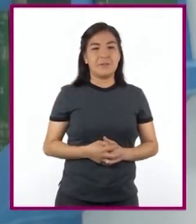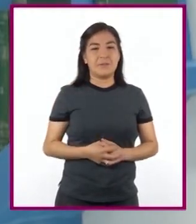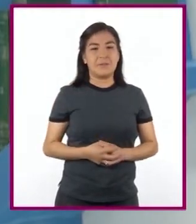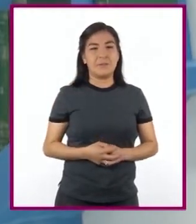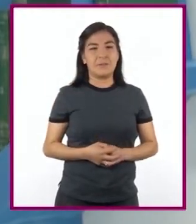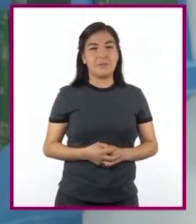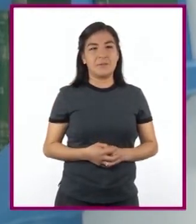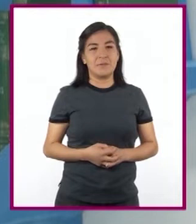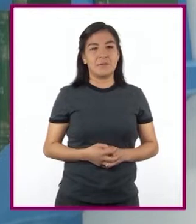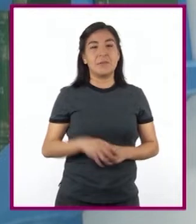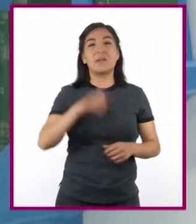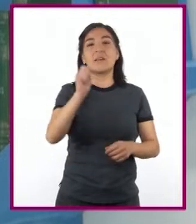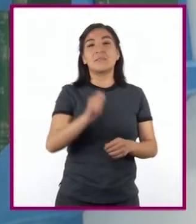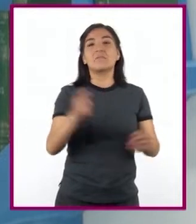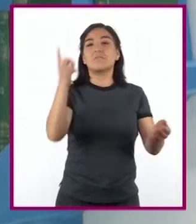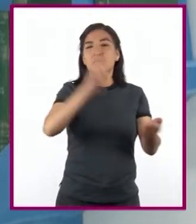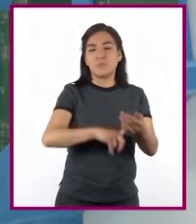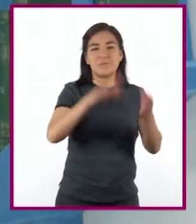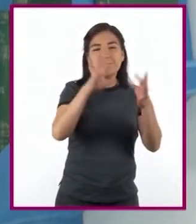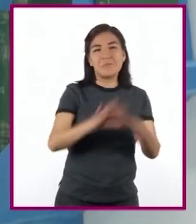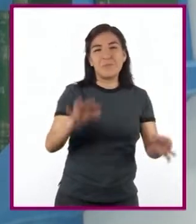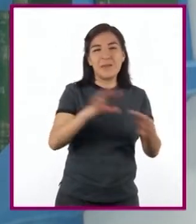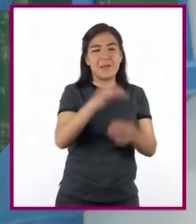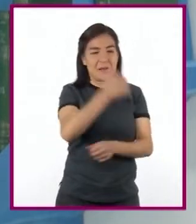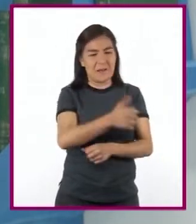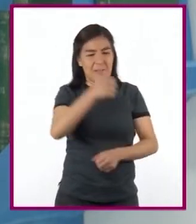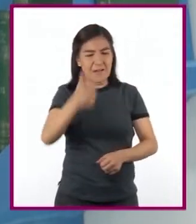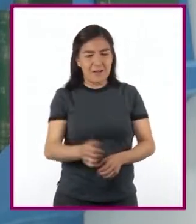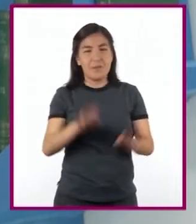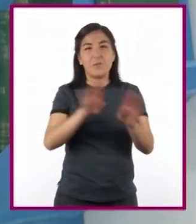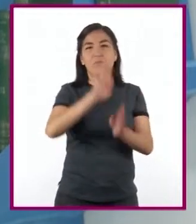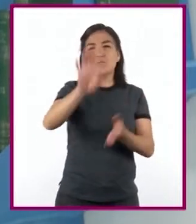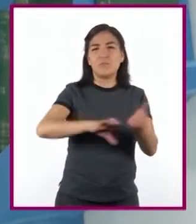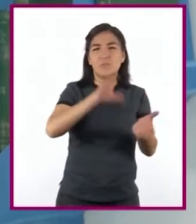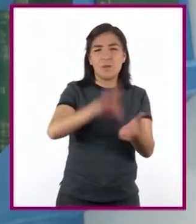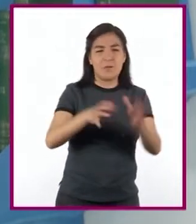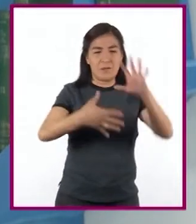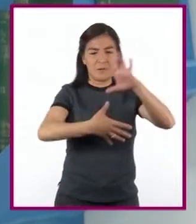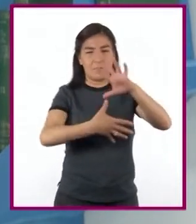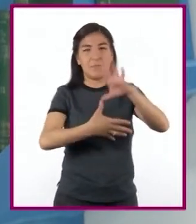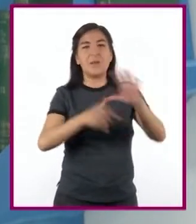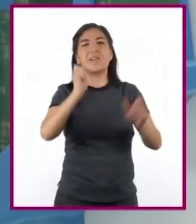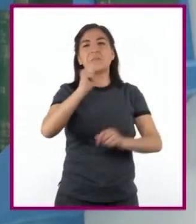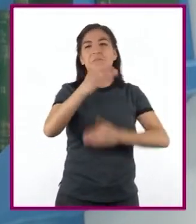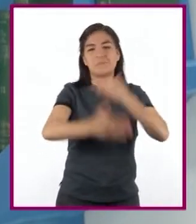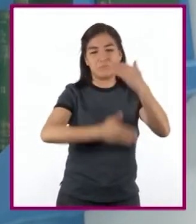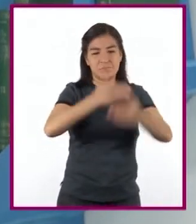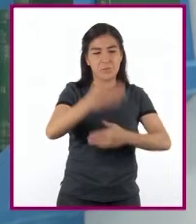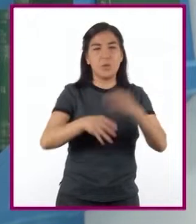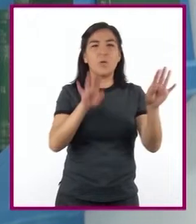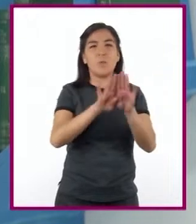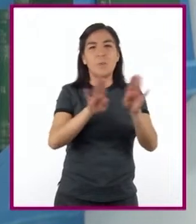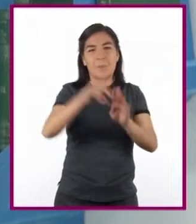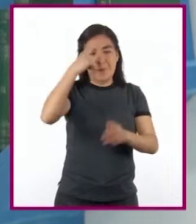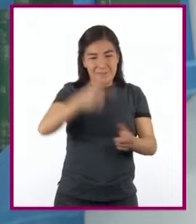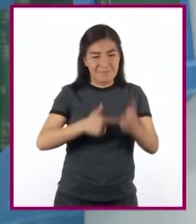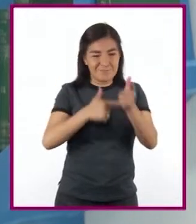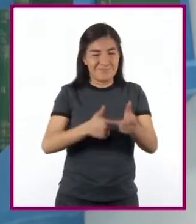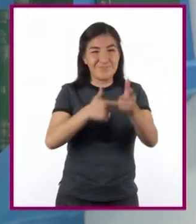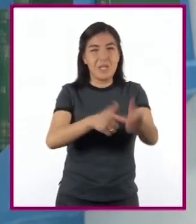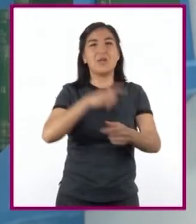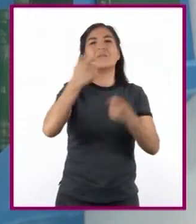Algo que tenían en común casi todas las colonias americanas era un proceso interno de crecimiento